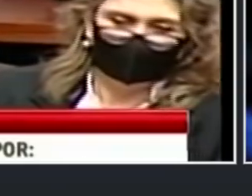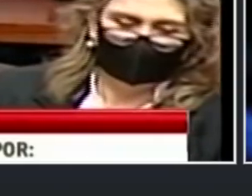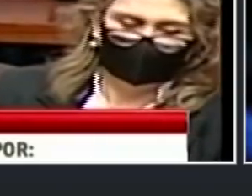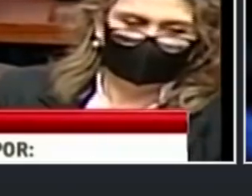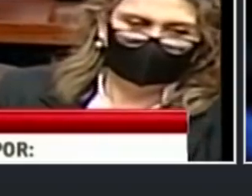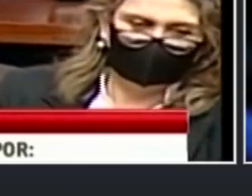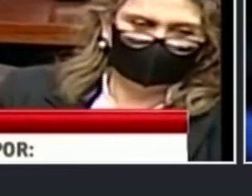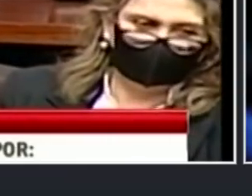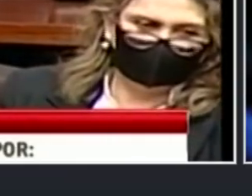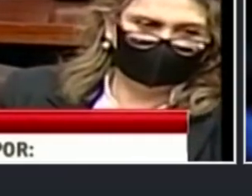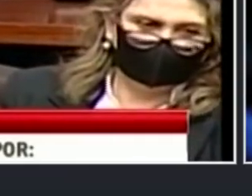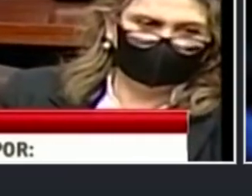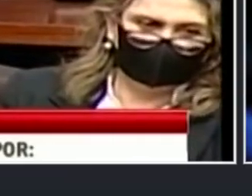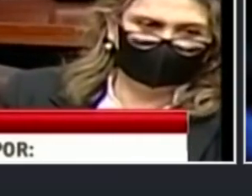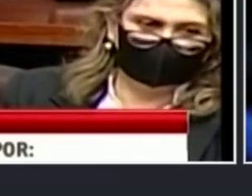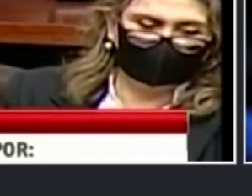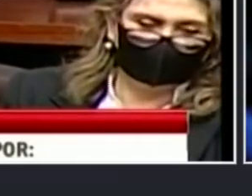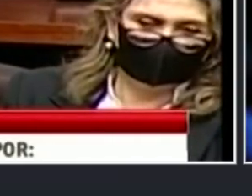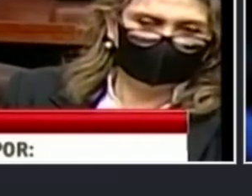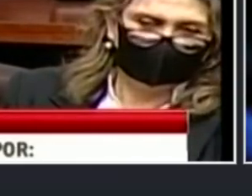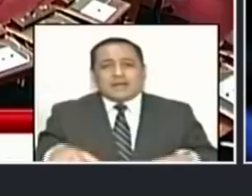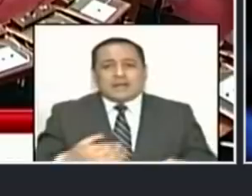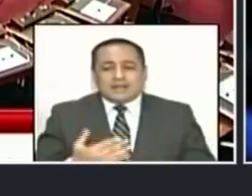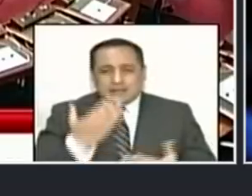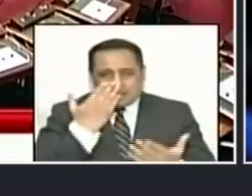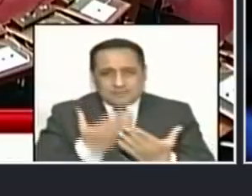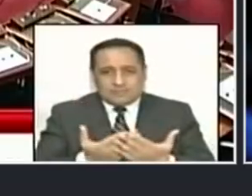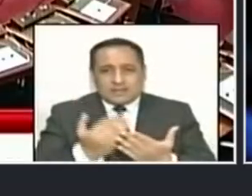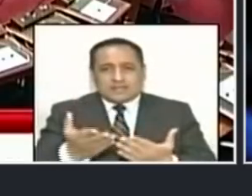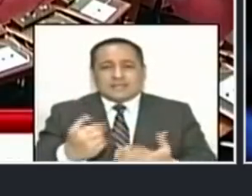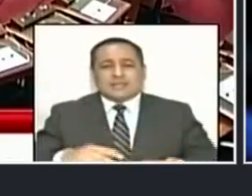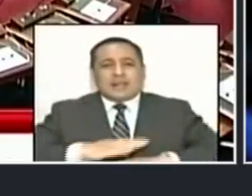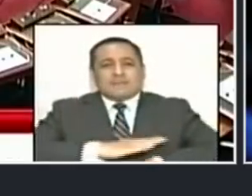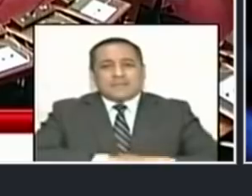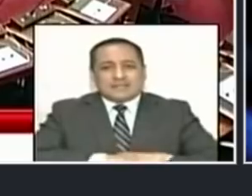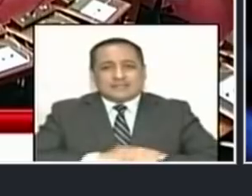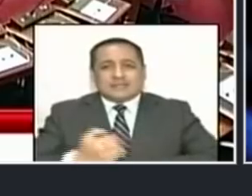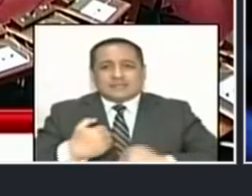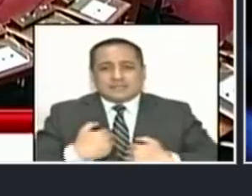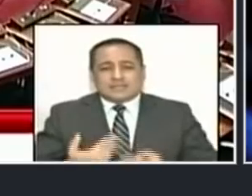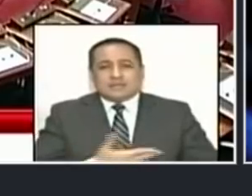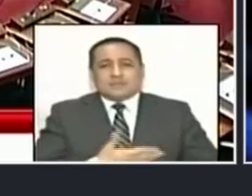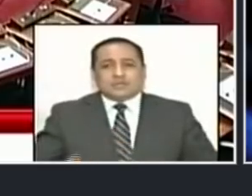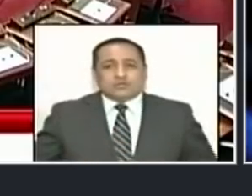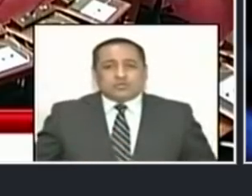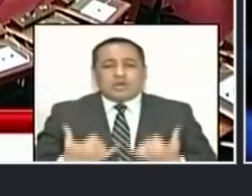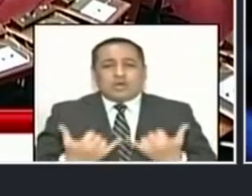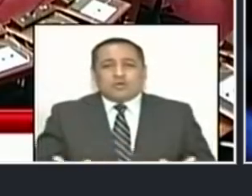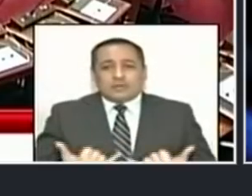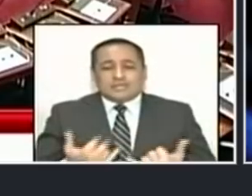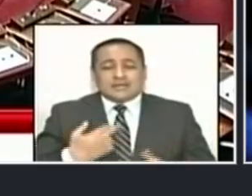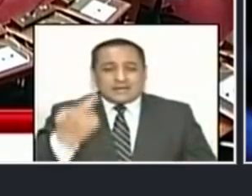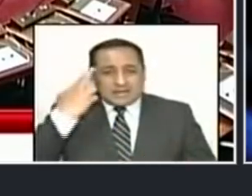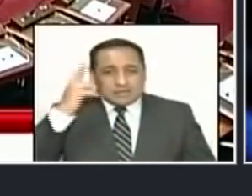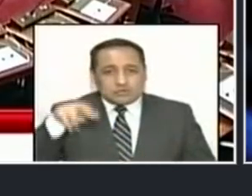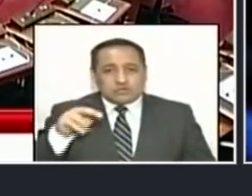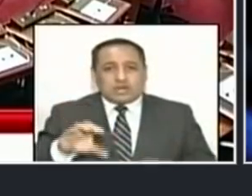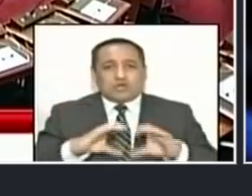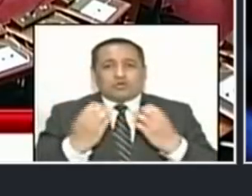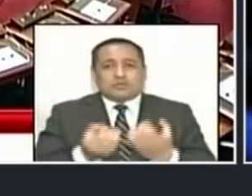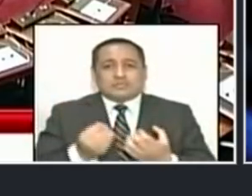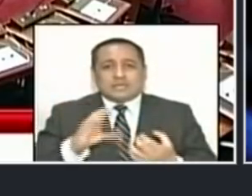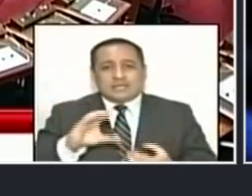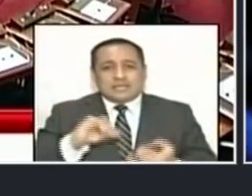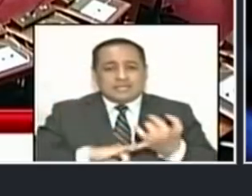intenciones, necesitamos darle el apoyo político desde el Congreso y social desde la